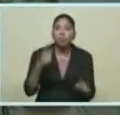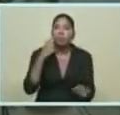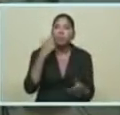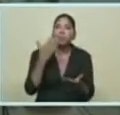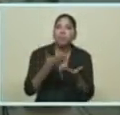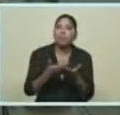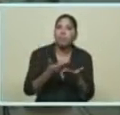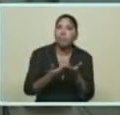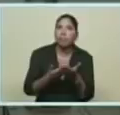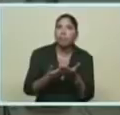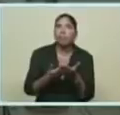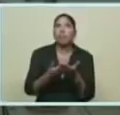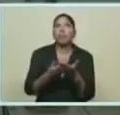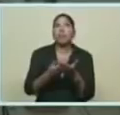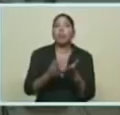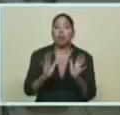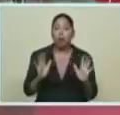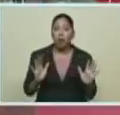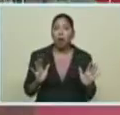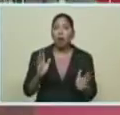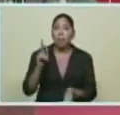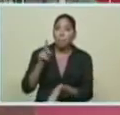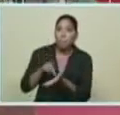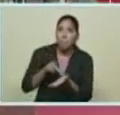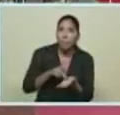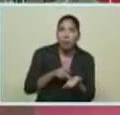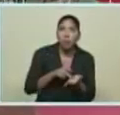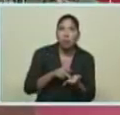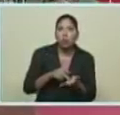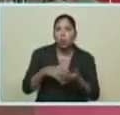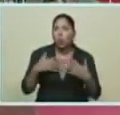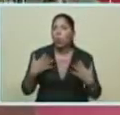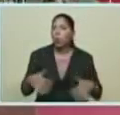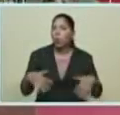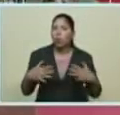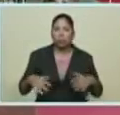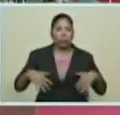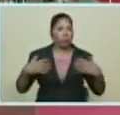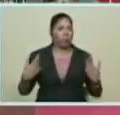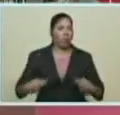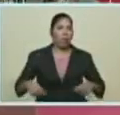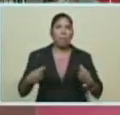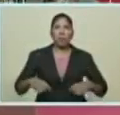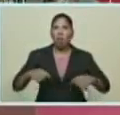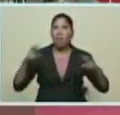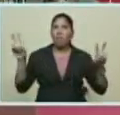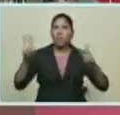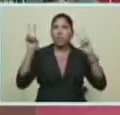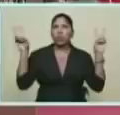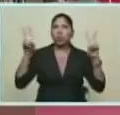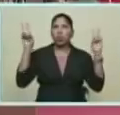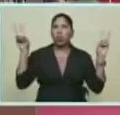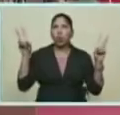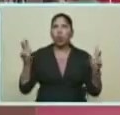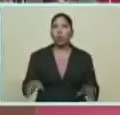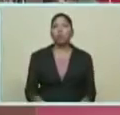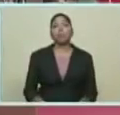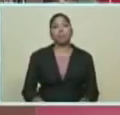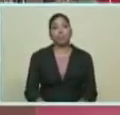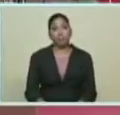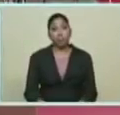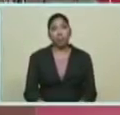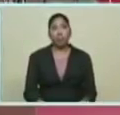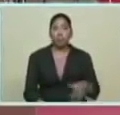testigos y partícipes de la tremenda victoria electoral que tuvo el pueblo y la revolución